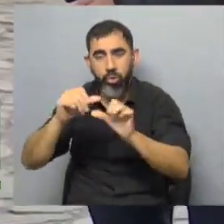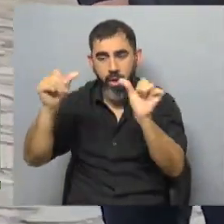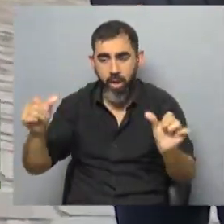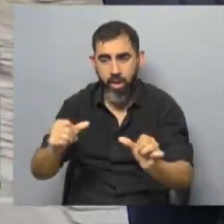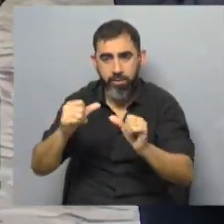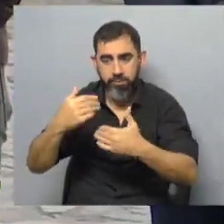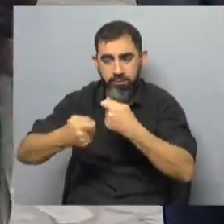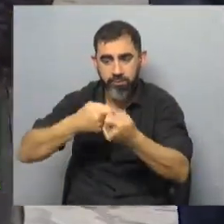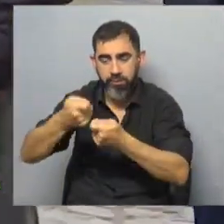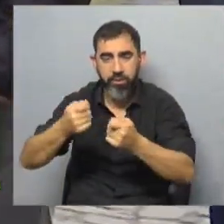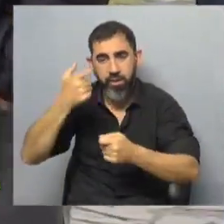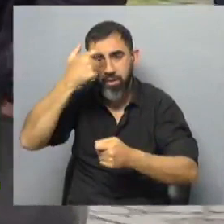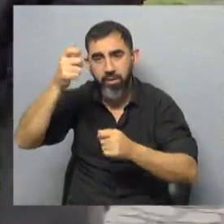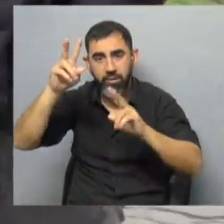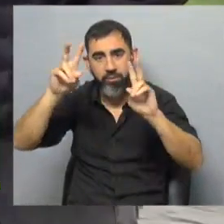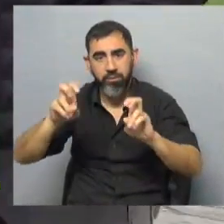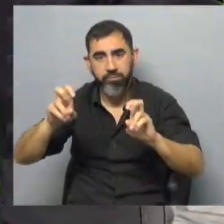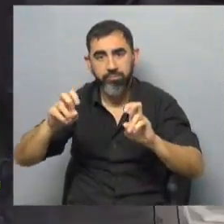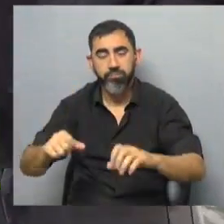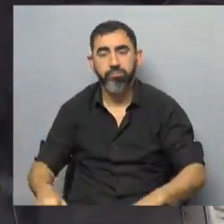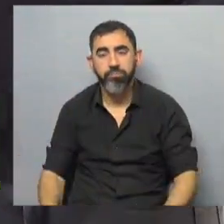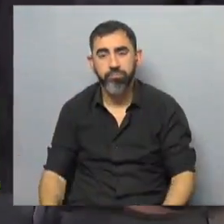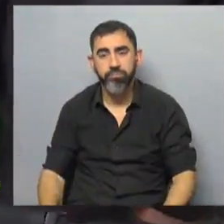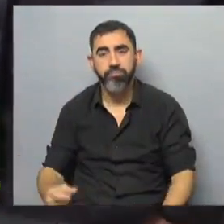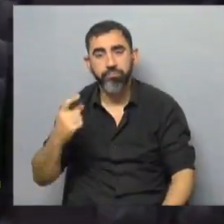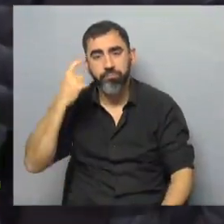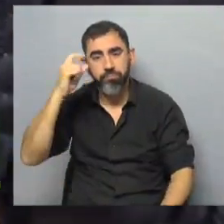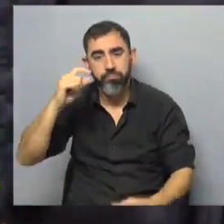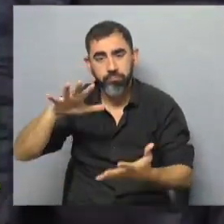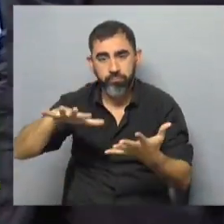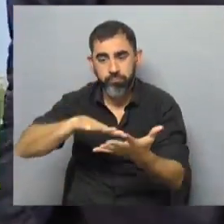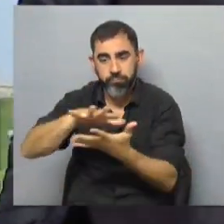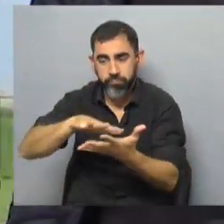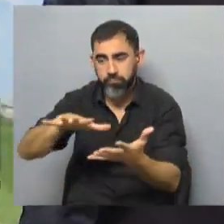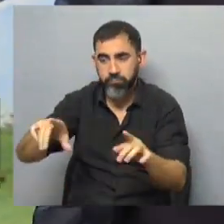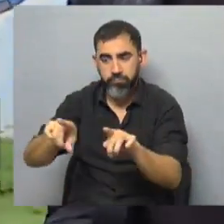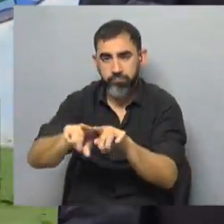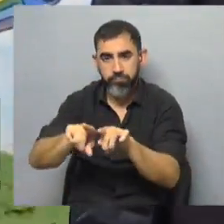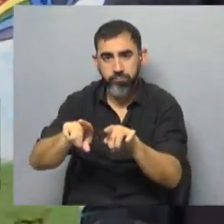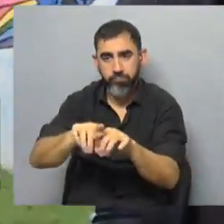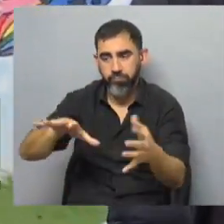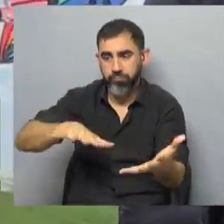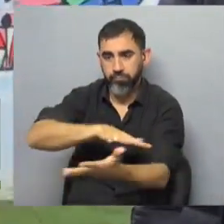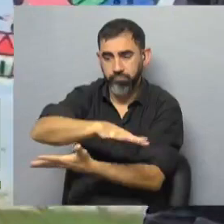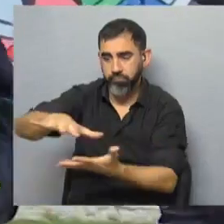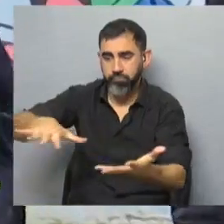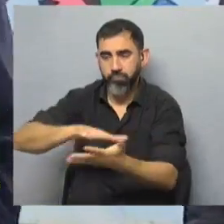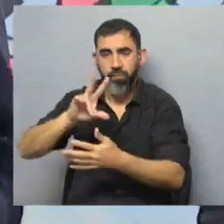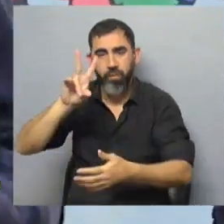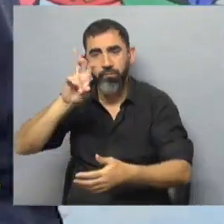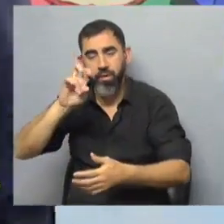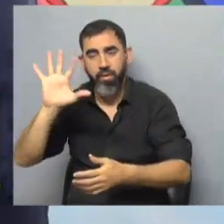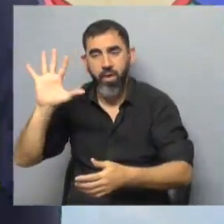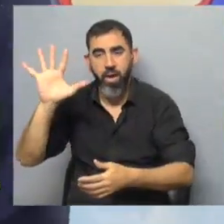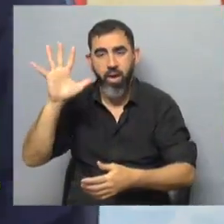realización y la parte técnica. Básicamente nuestra idea es mantener la esencia del espacio, esta parte, el verde, los